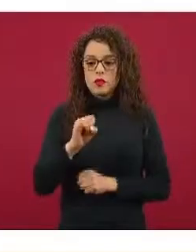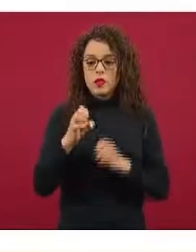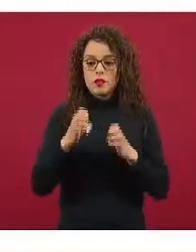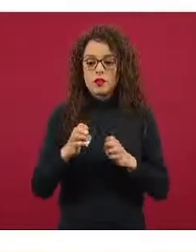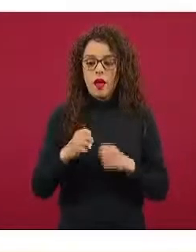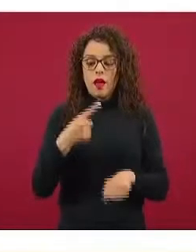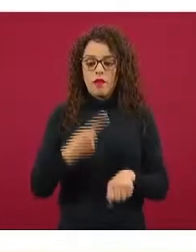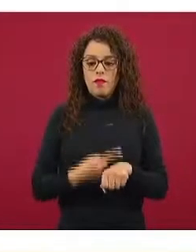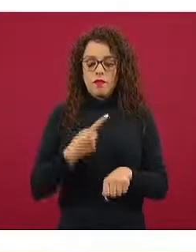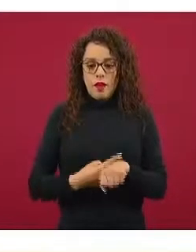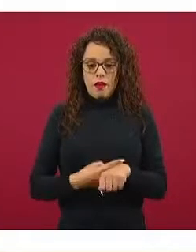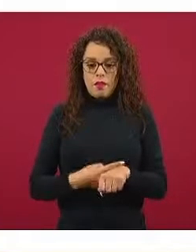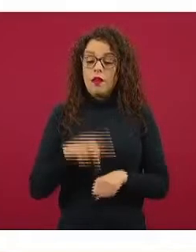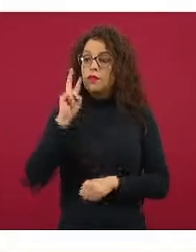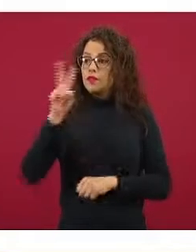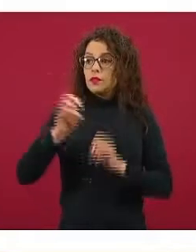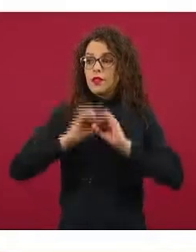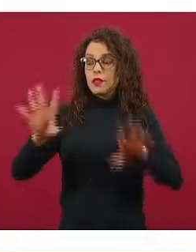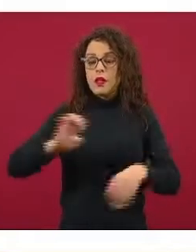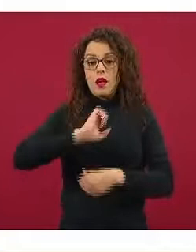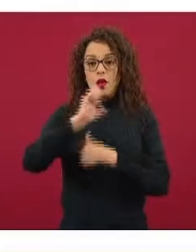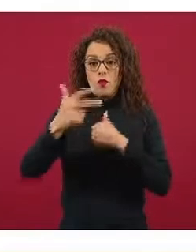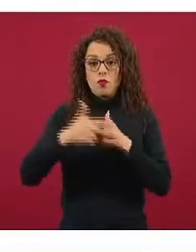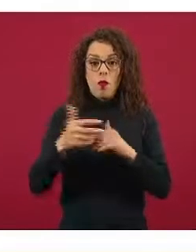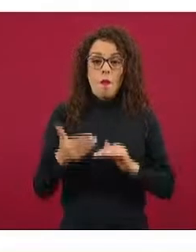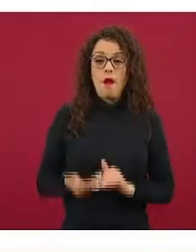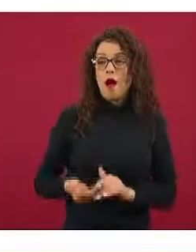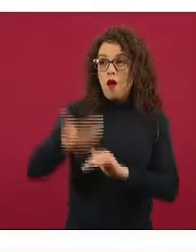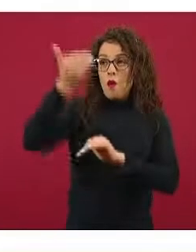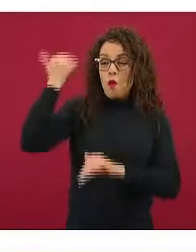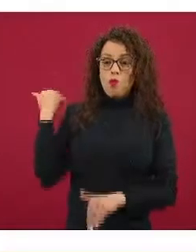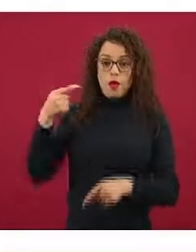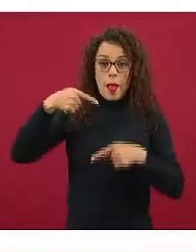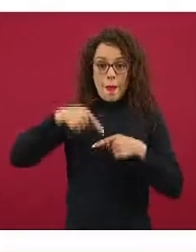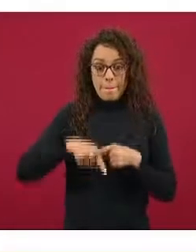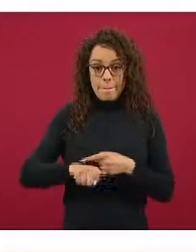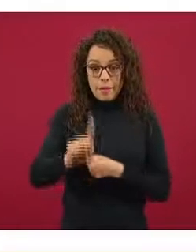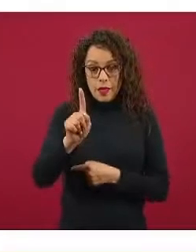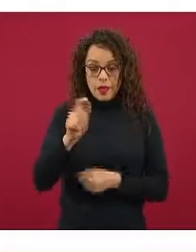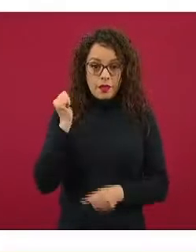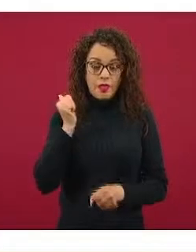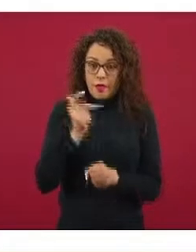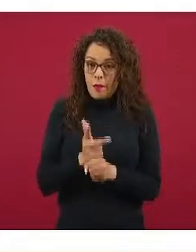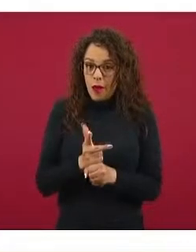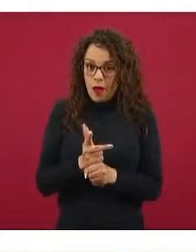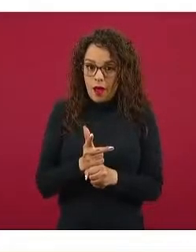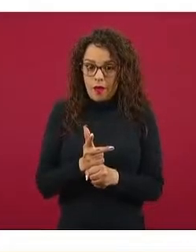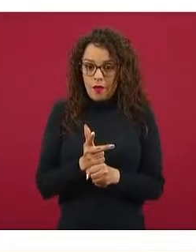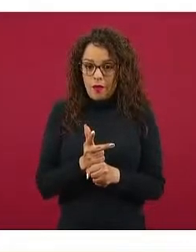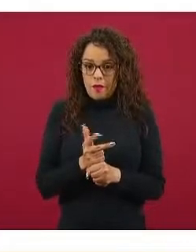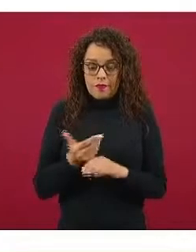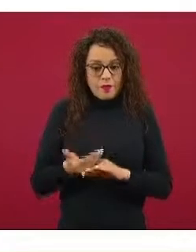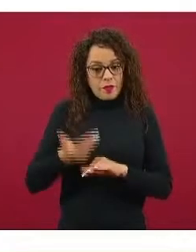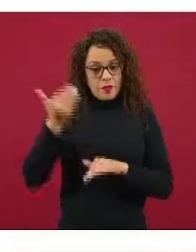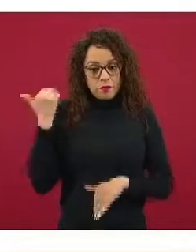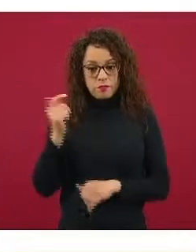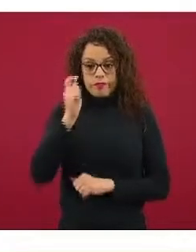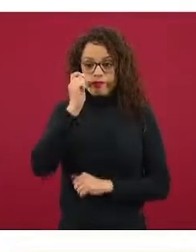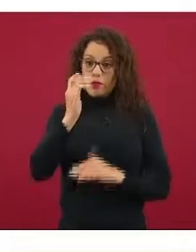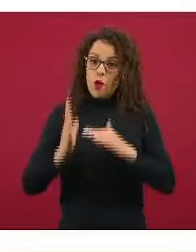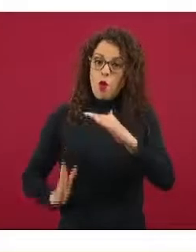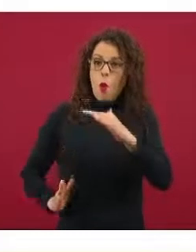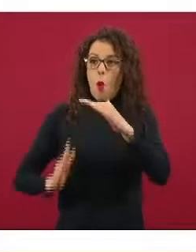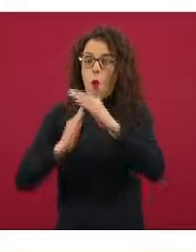Evidentemente Europa, quien inició tempranamente en el año con su primer pico